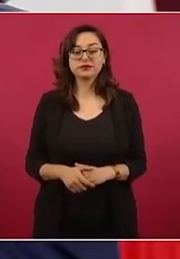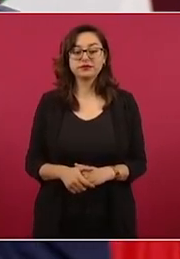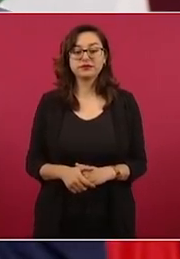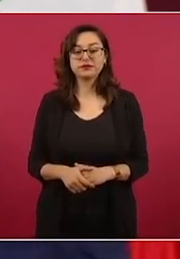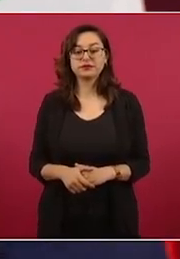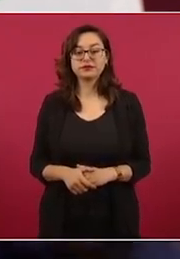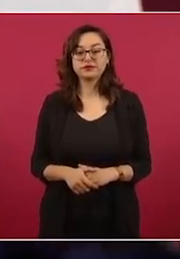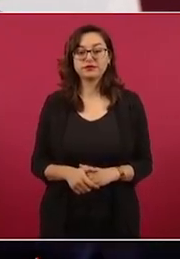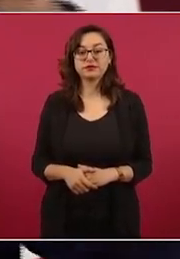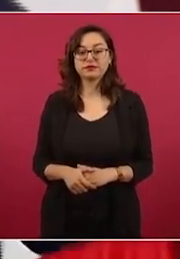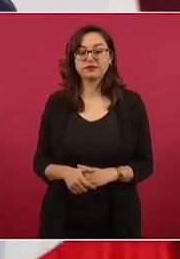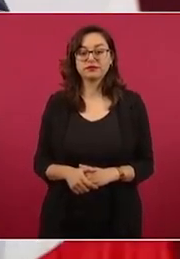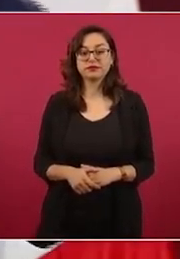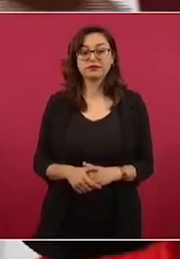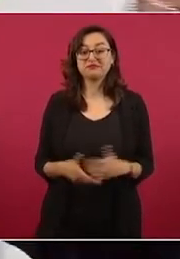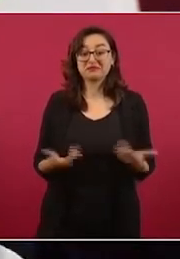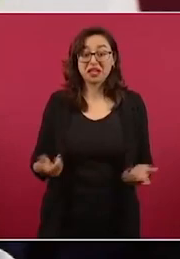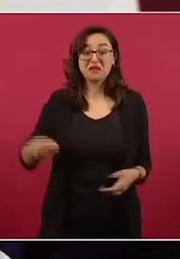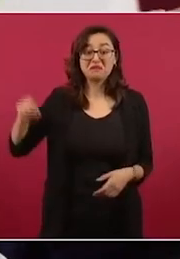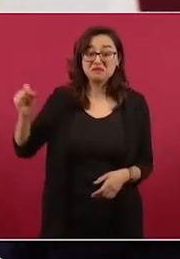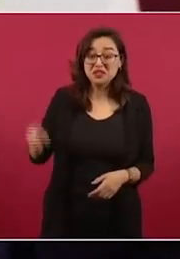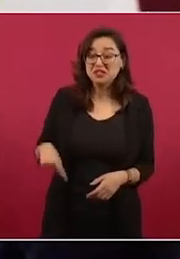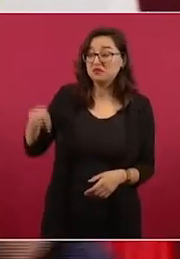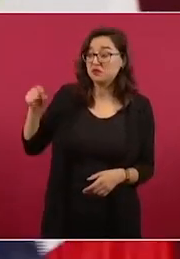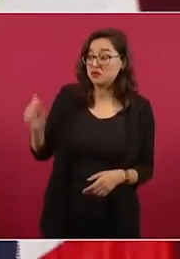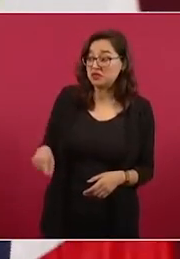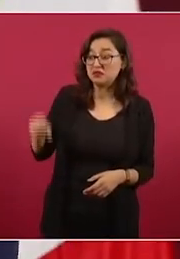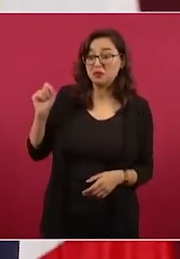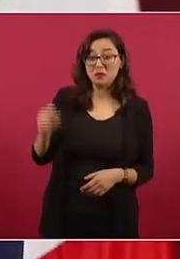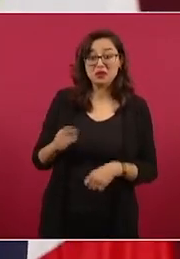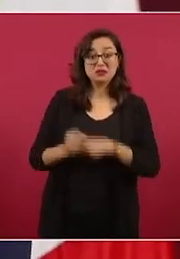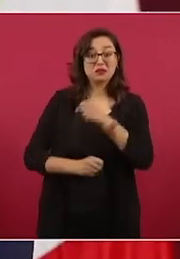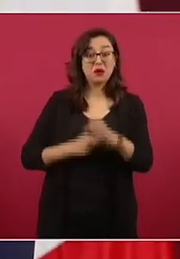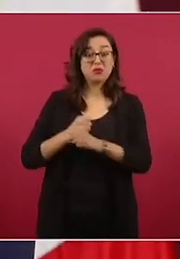no funciona más de lo mismo.